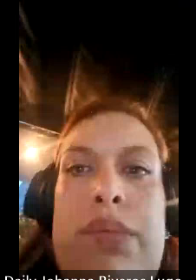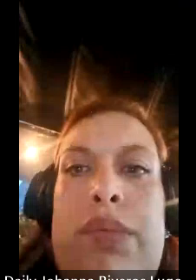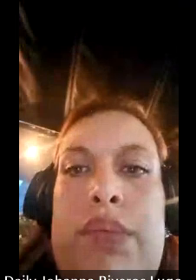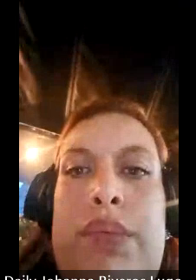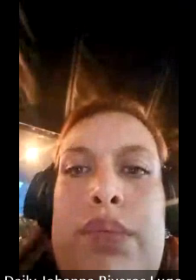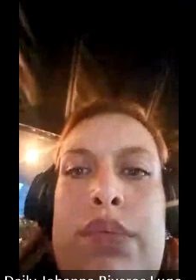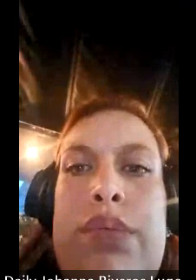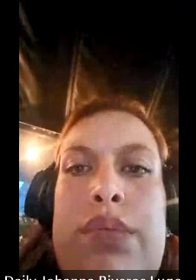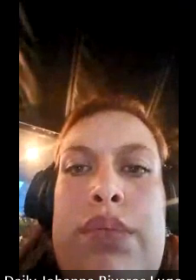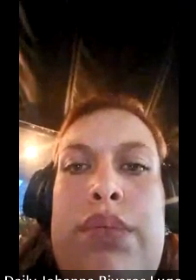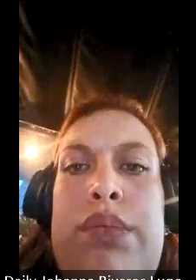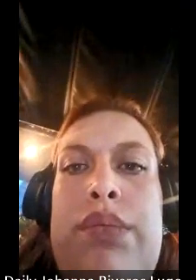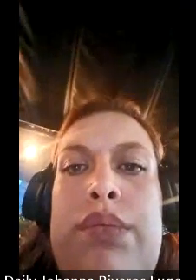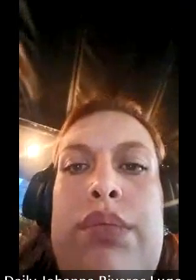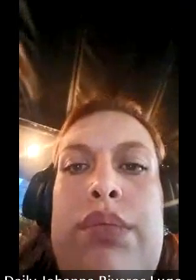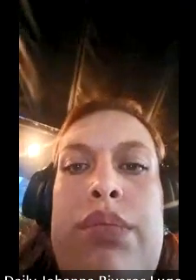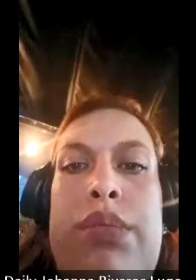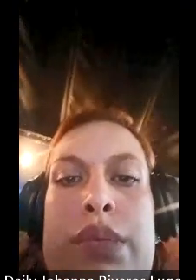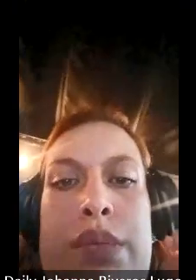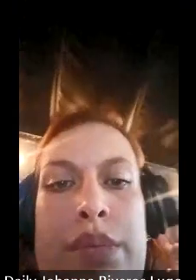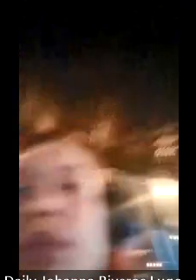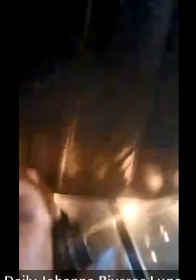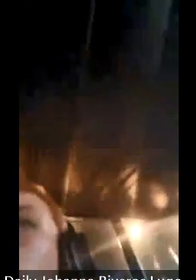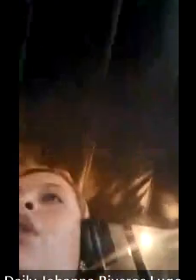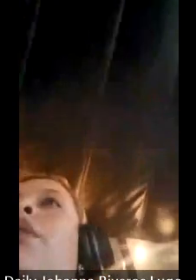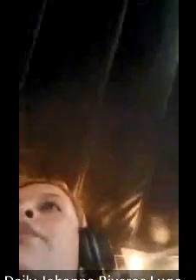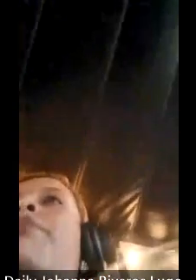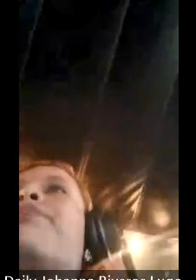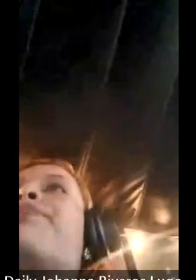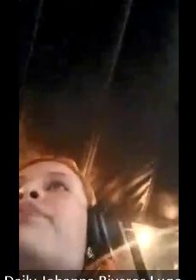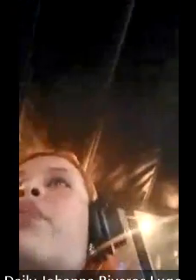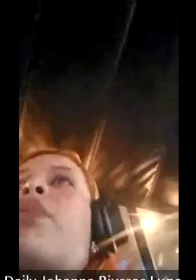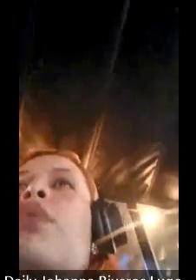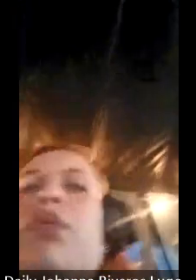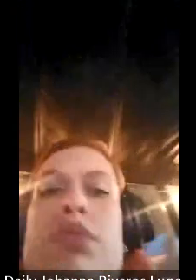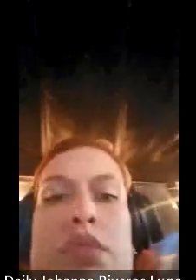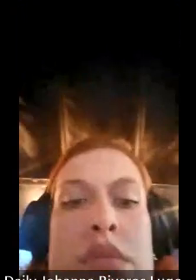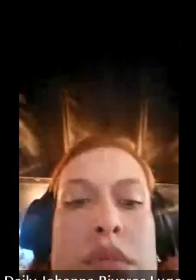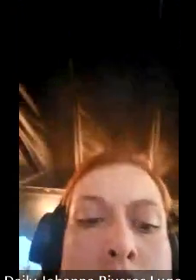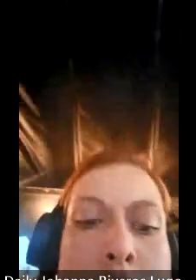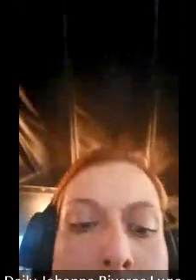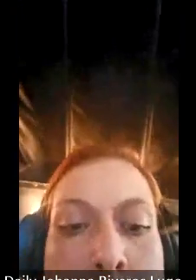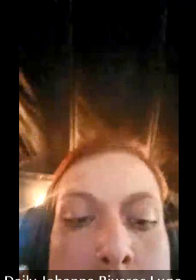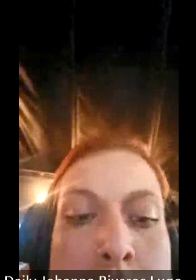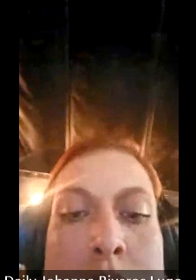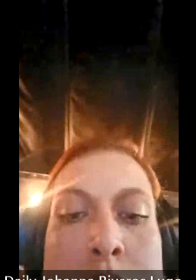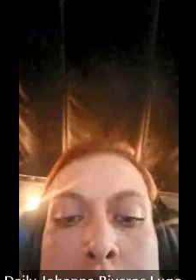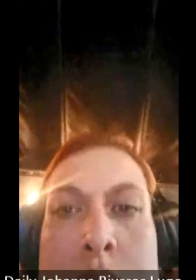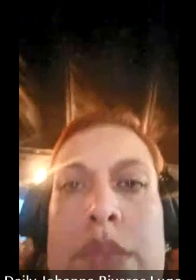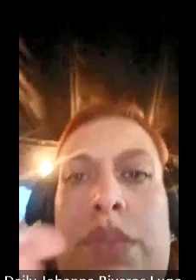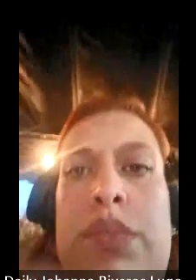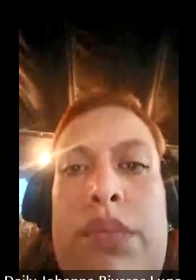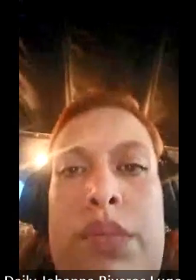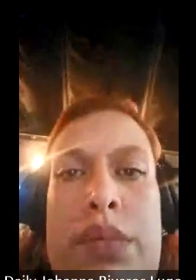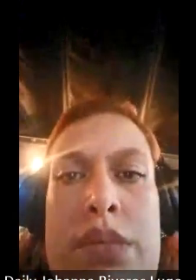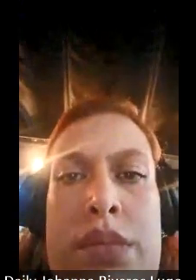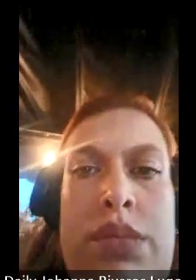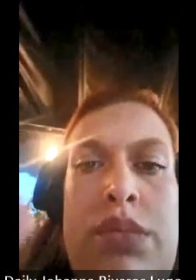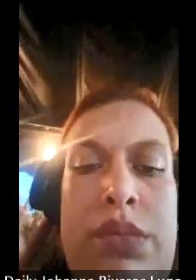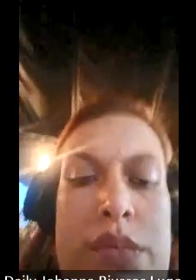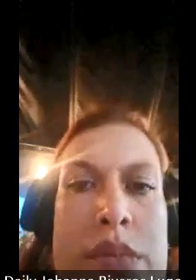pues a través del correo electrónico. La sesión del día de hoy se denomina Fundamentos de